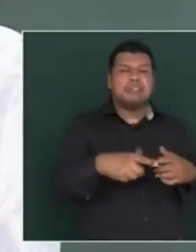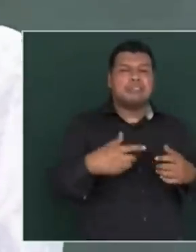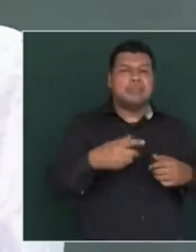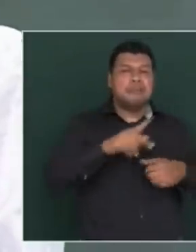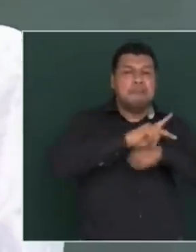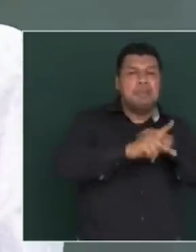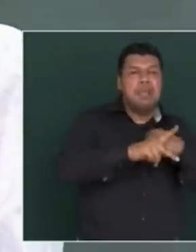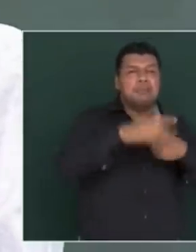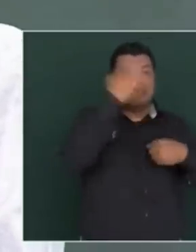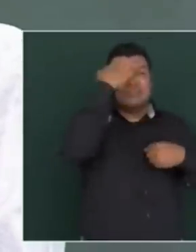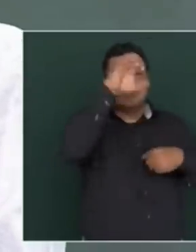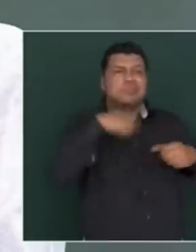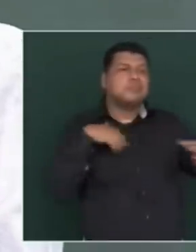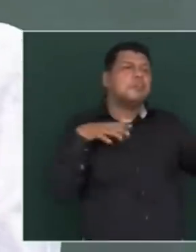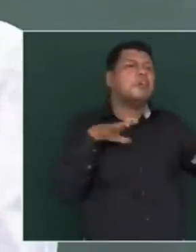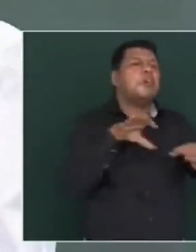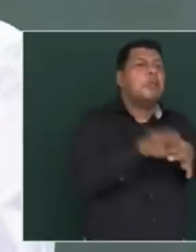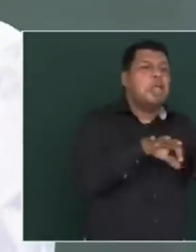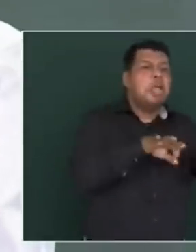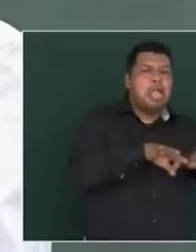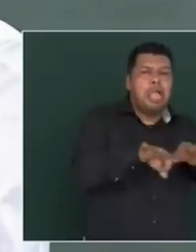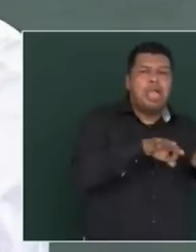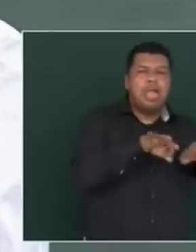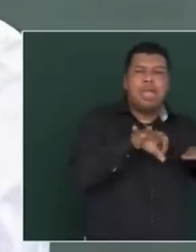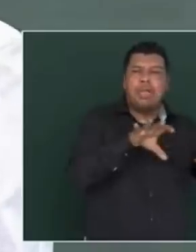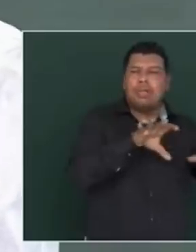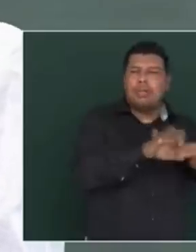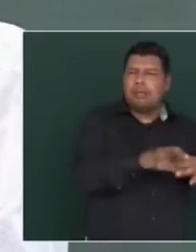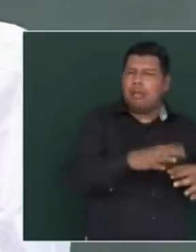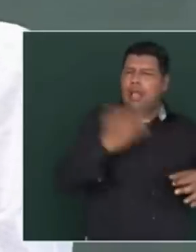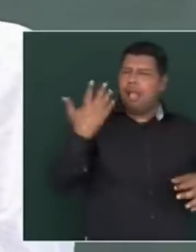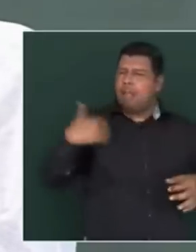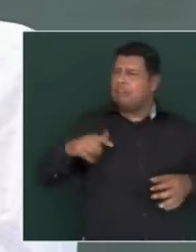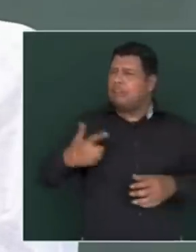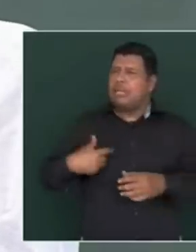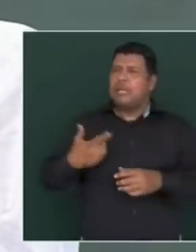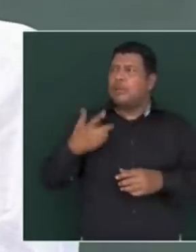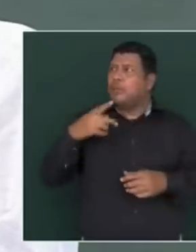extranjeras a las que le entregó